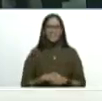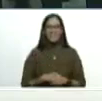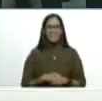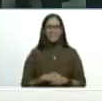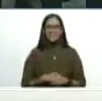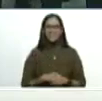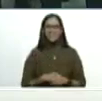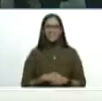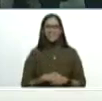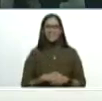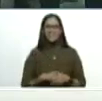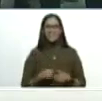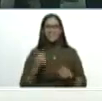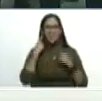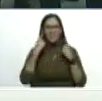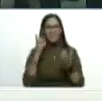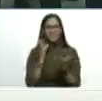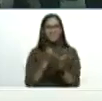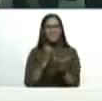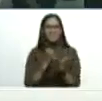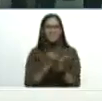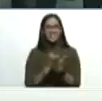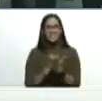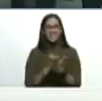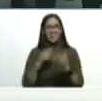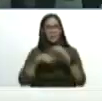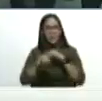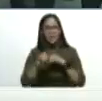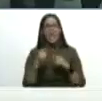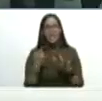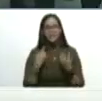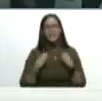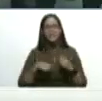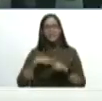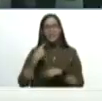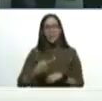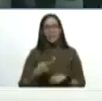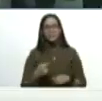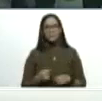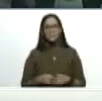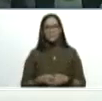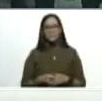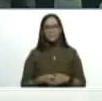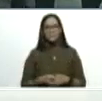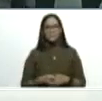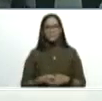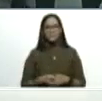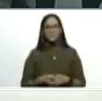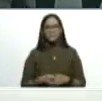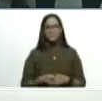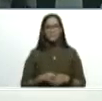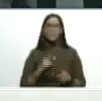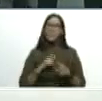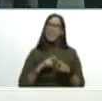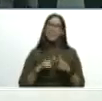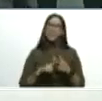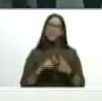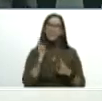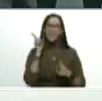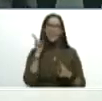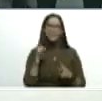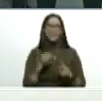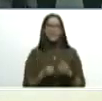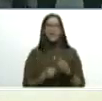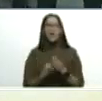del Amparo, tú subes por Catia, Boquerón, ahí vivió Silita después. ¿Ah? Entonces allá a los Flores